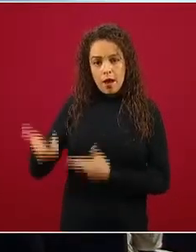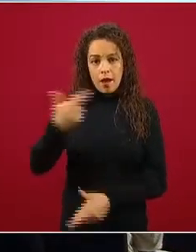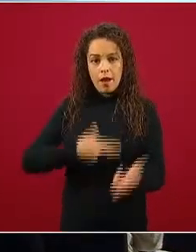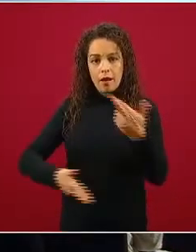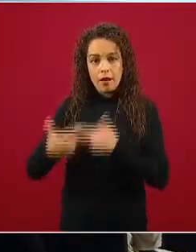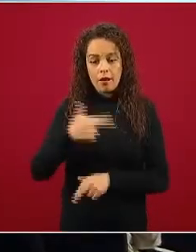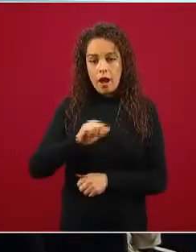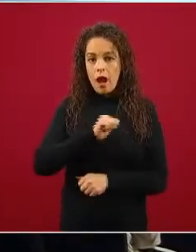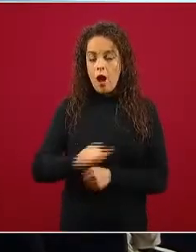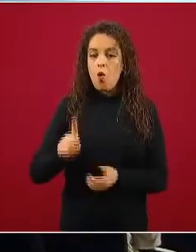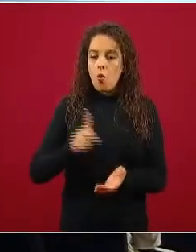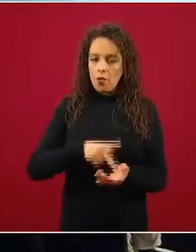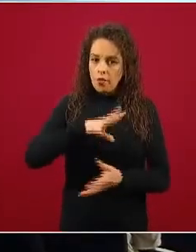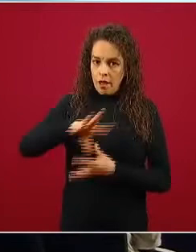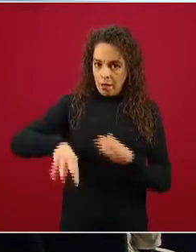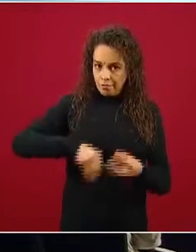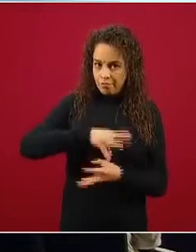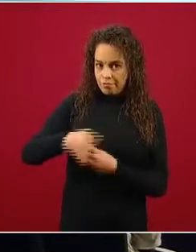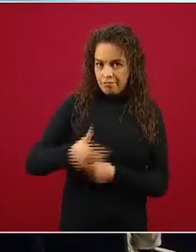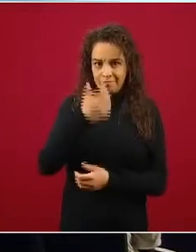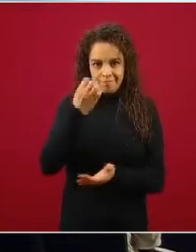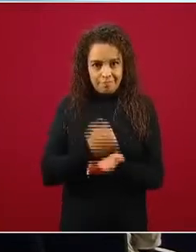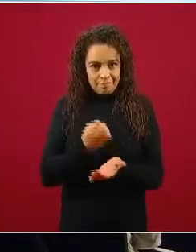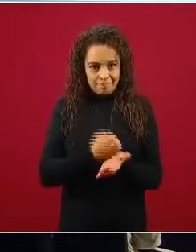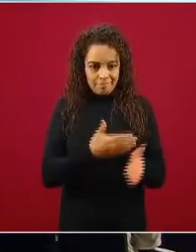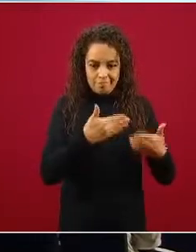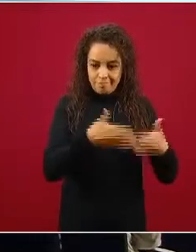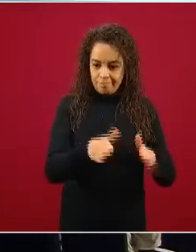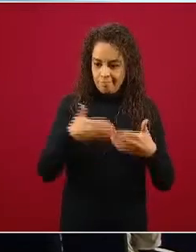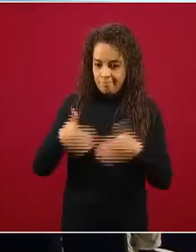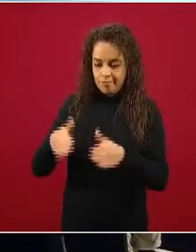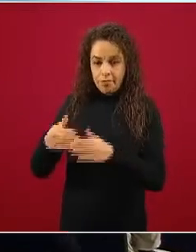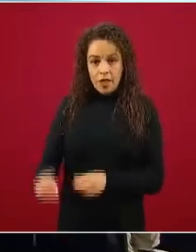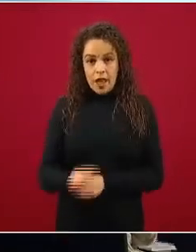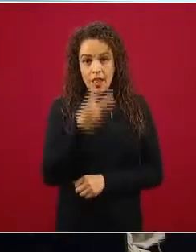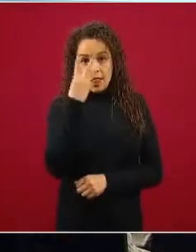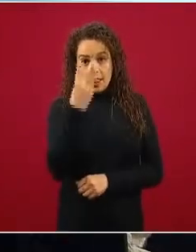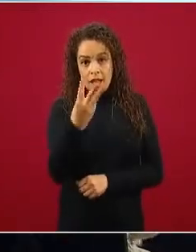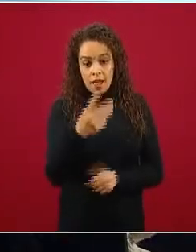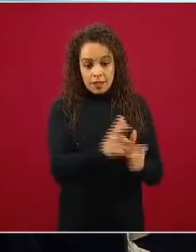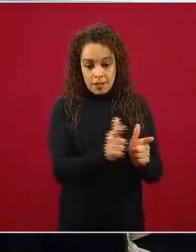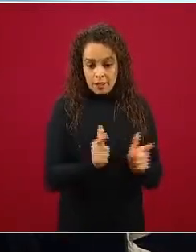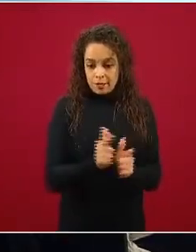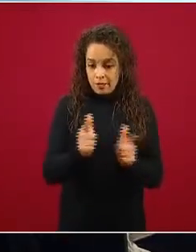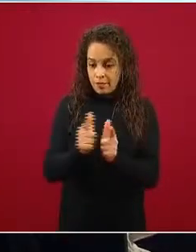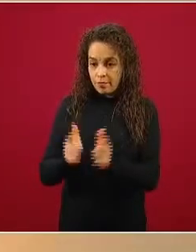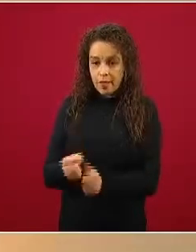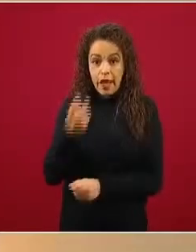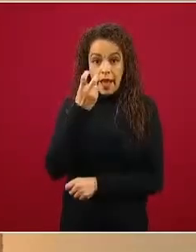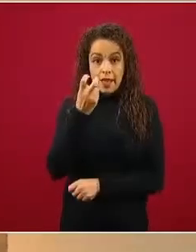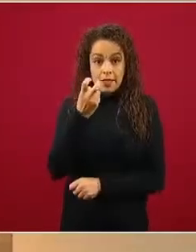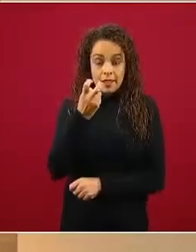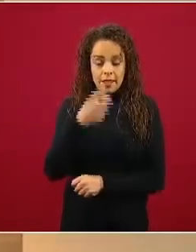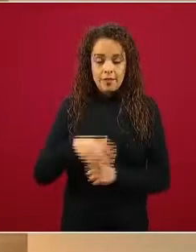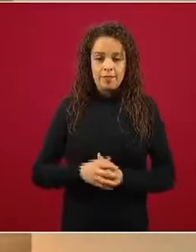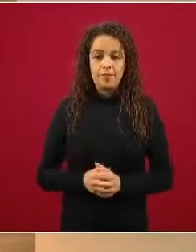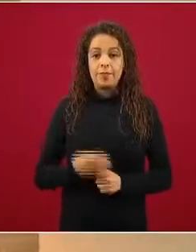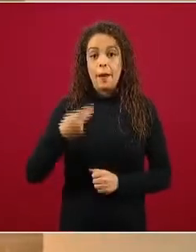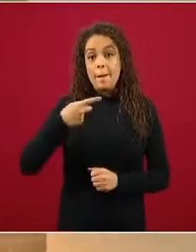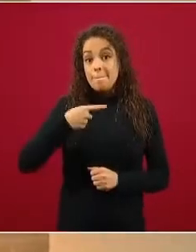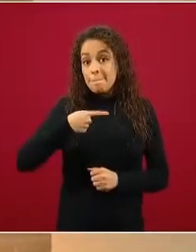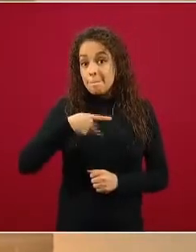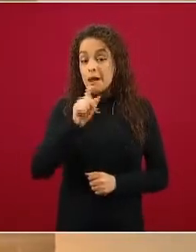económicas. Esto es, estos tres sectores, pero también aplica para los sectores